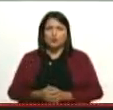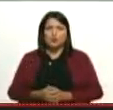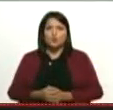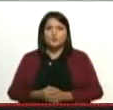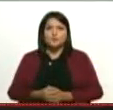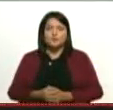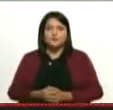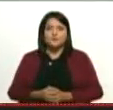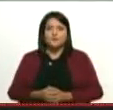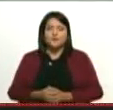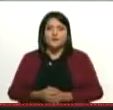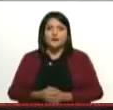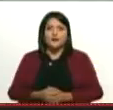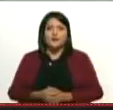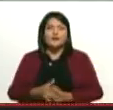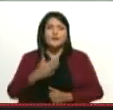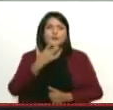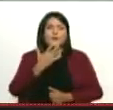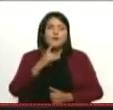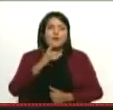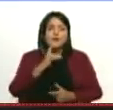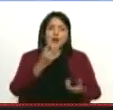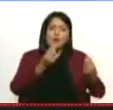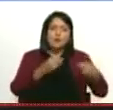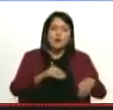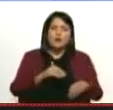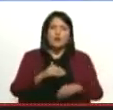hablaste del tratado de chaguaramas